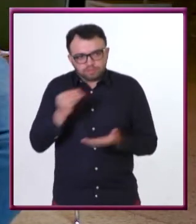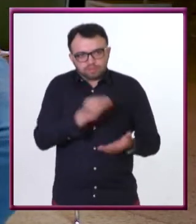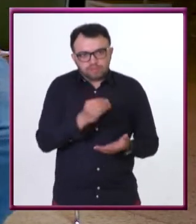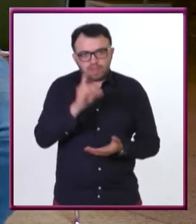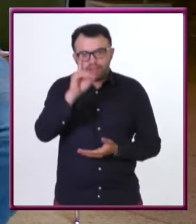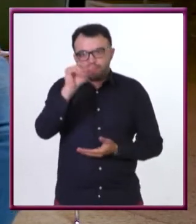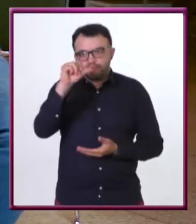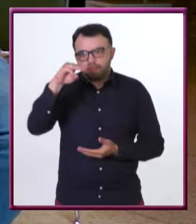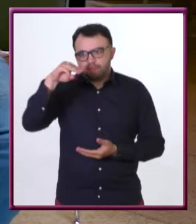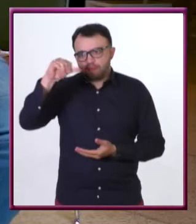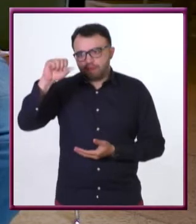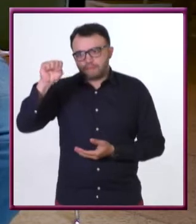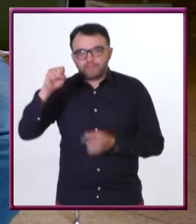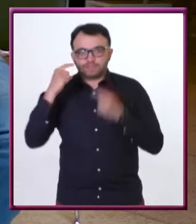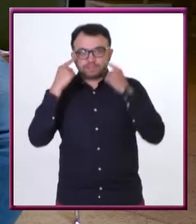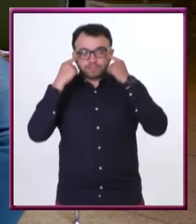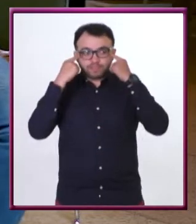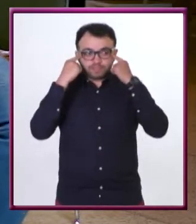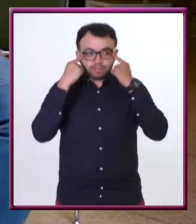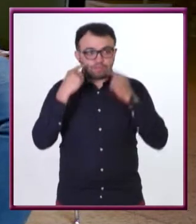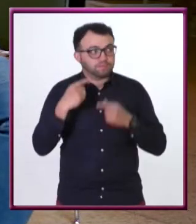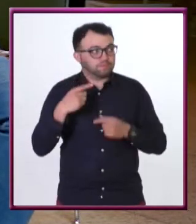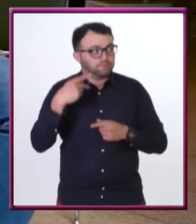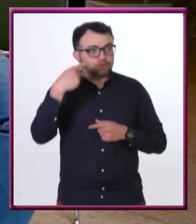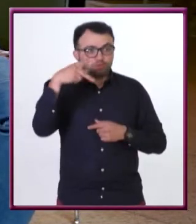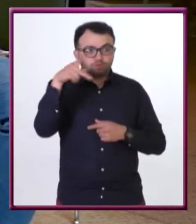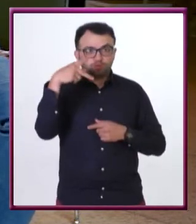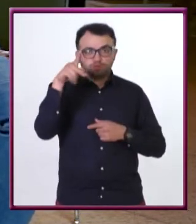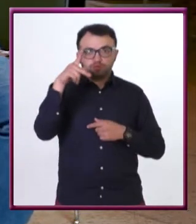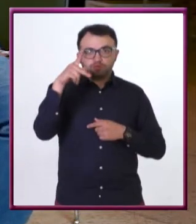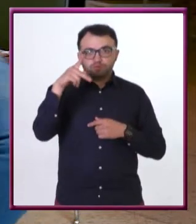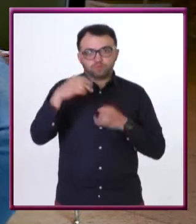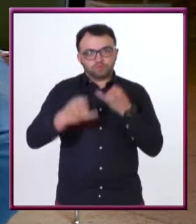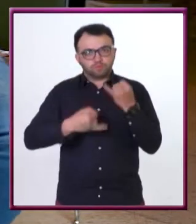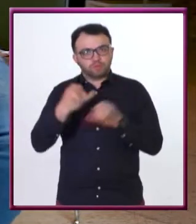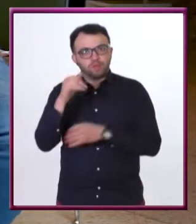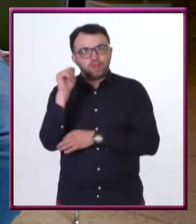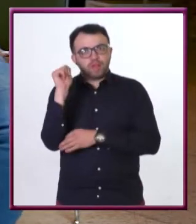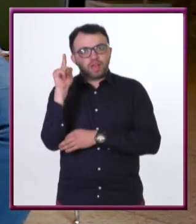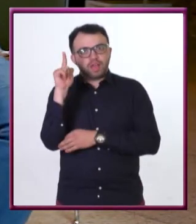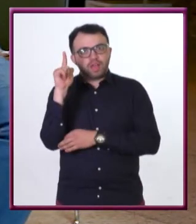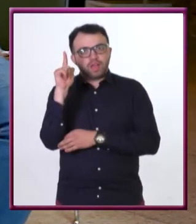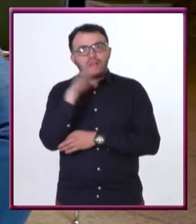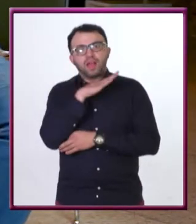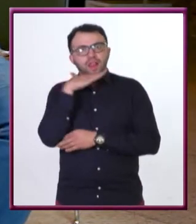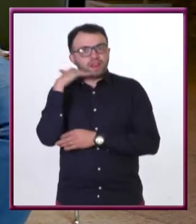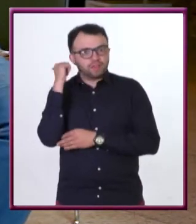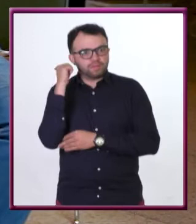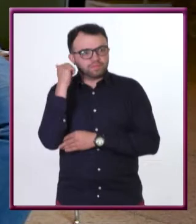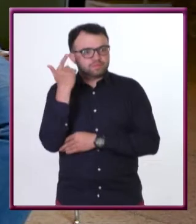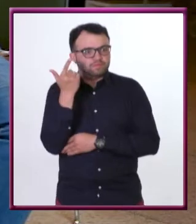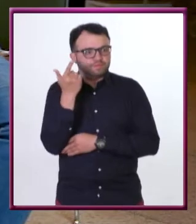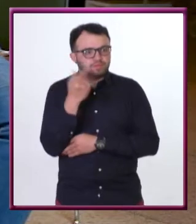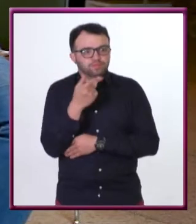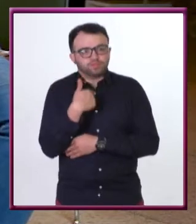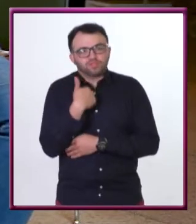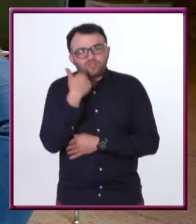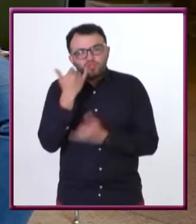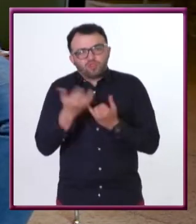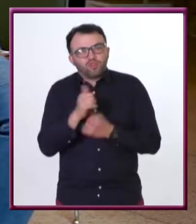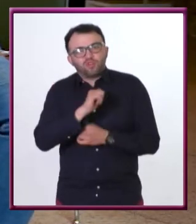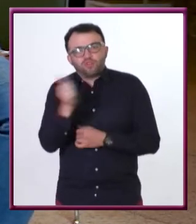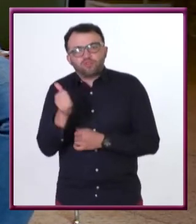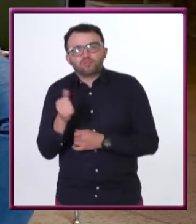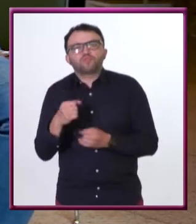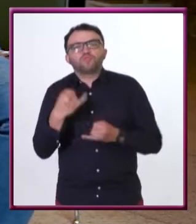las damas chinas. Que por cierto, es un juego alemán, ¿eh? Es un gran juego de estrategia, pero jugaremos otro. Uno famoso que le llaman el juego